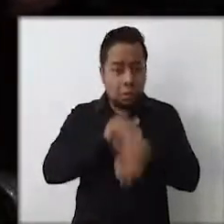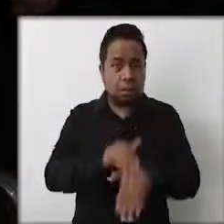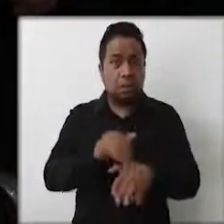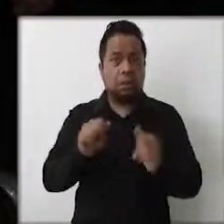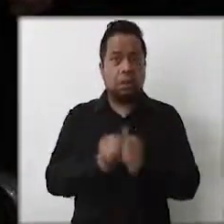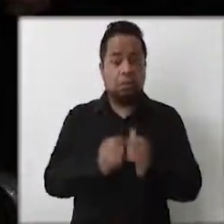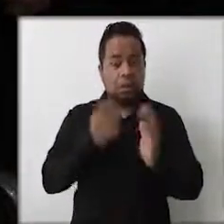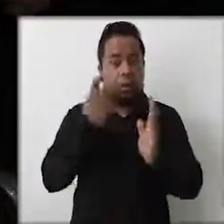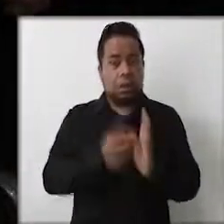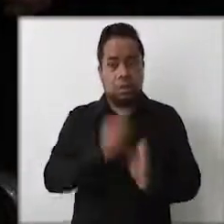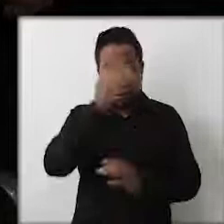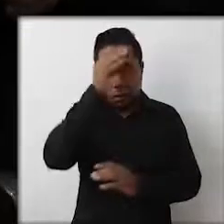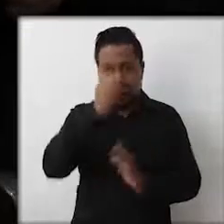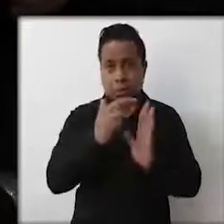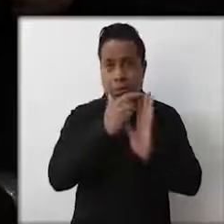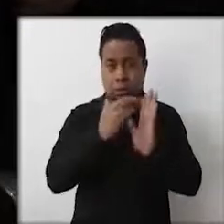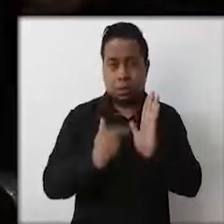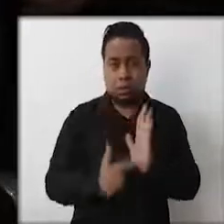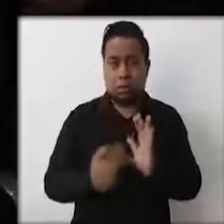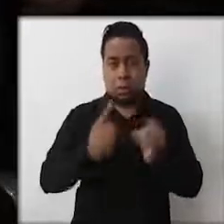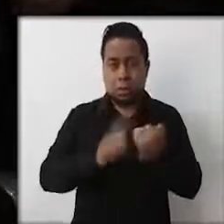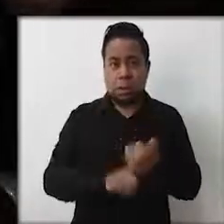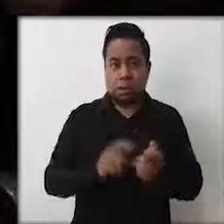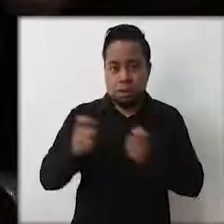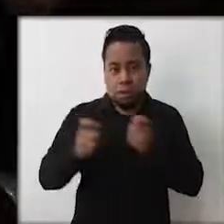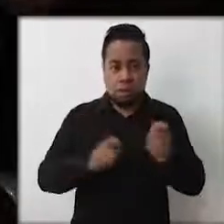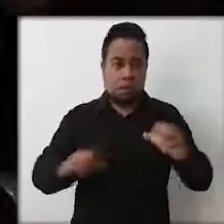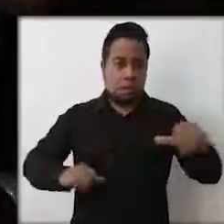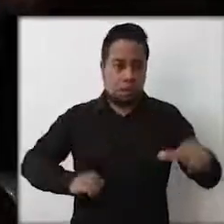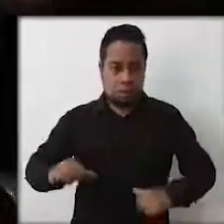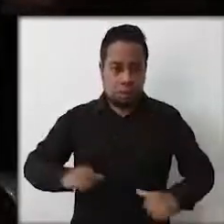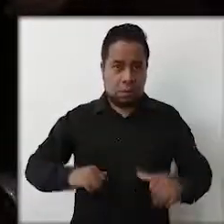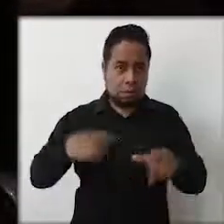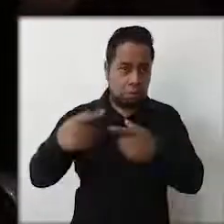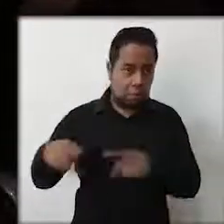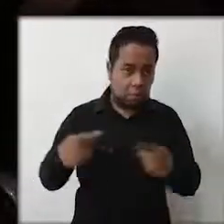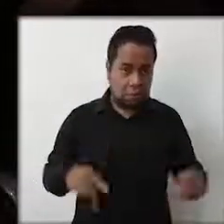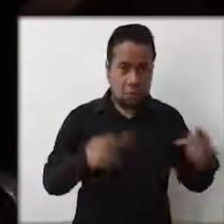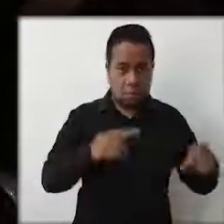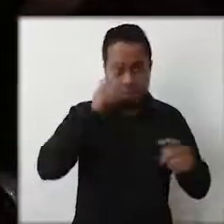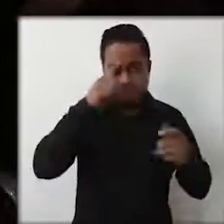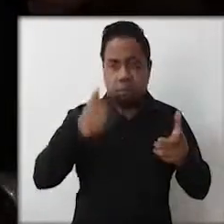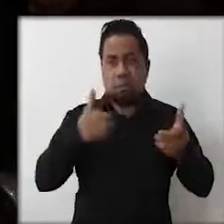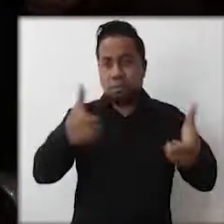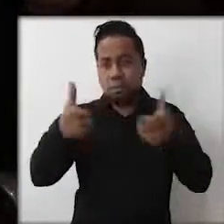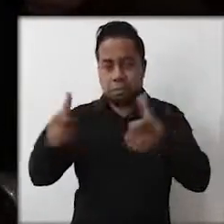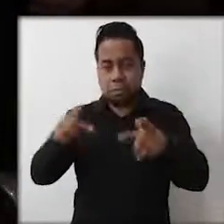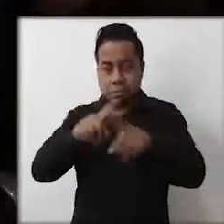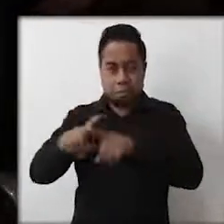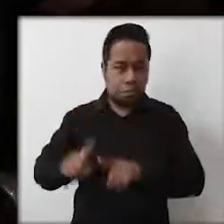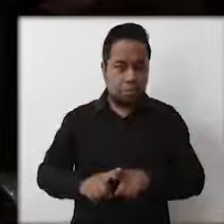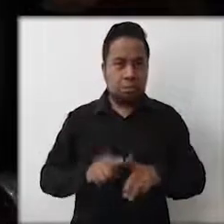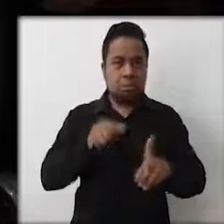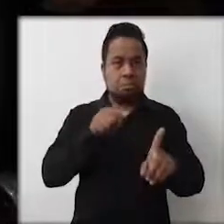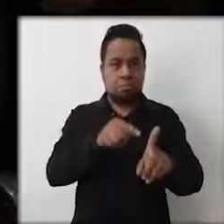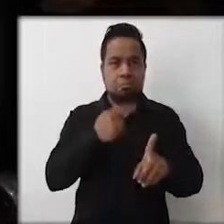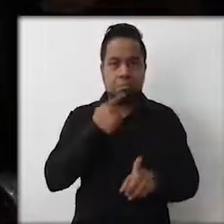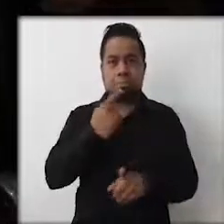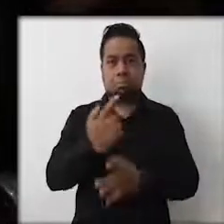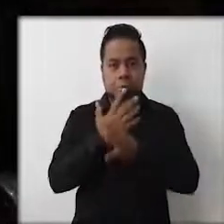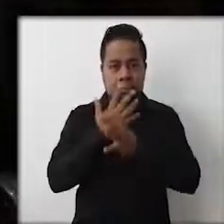hecho de esa amabilidad que nos distingue a los oaxaqueños para el